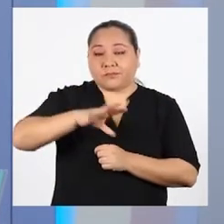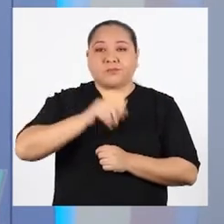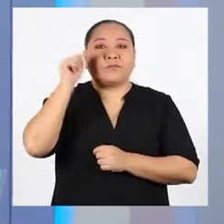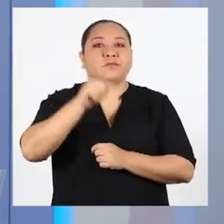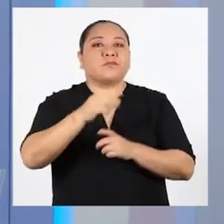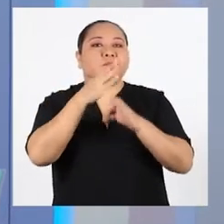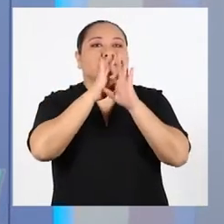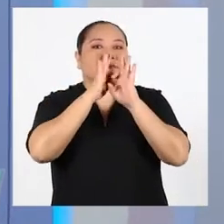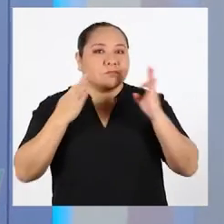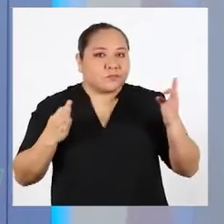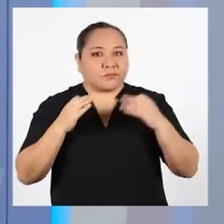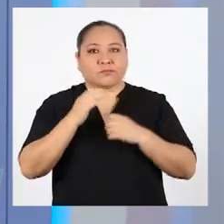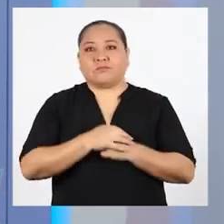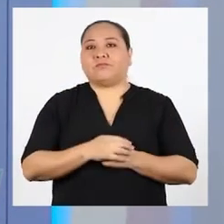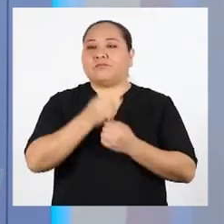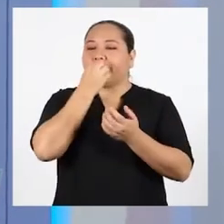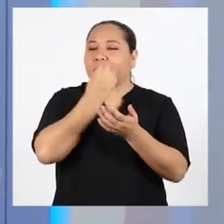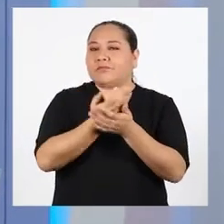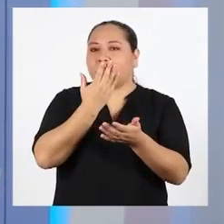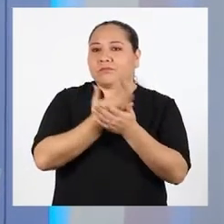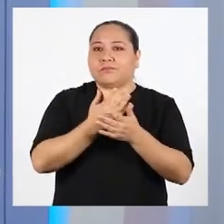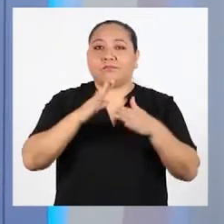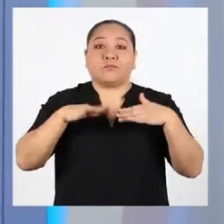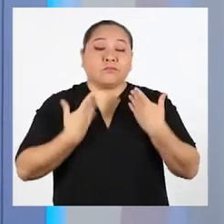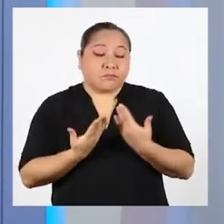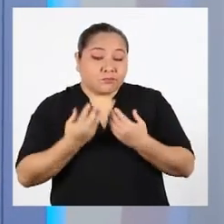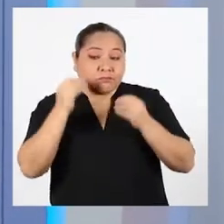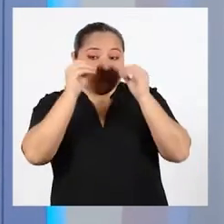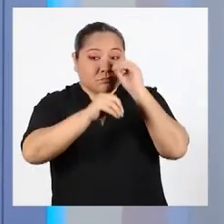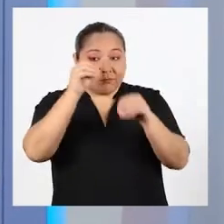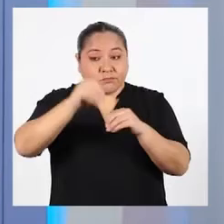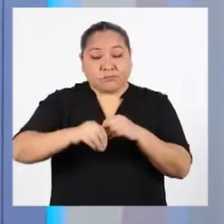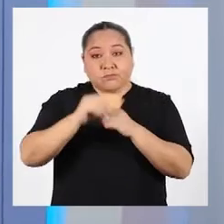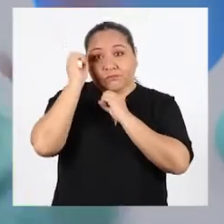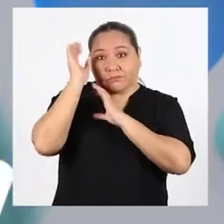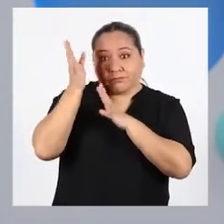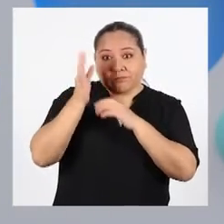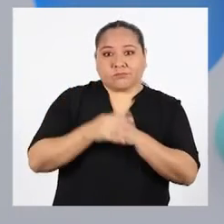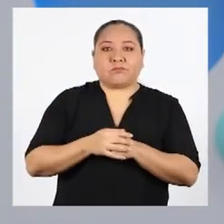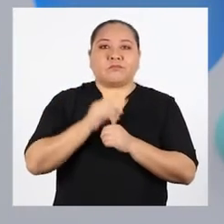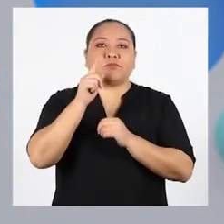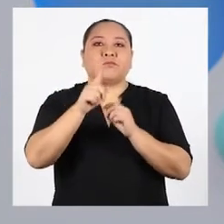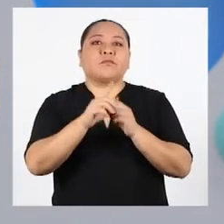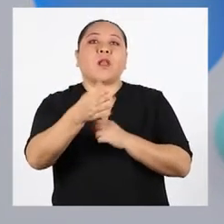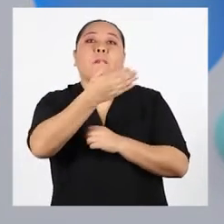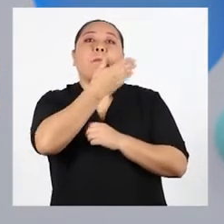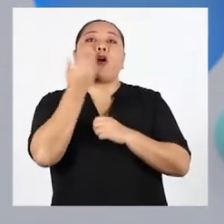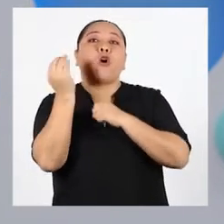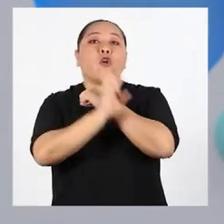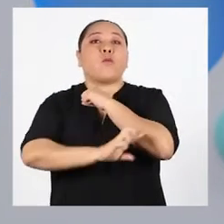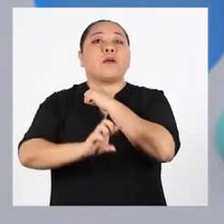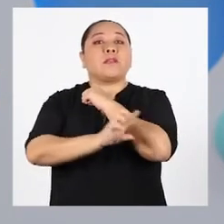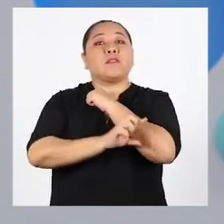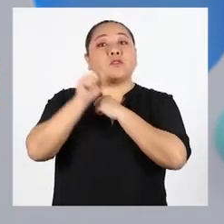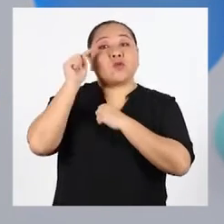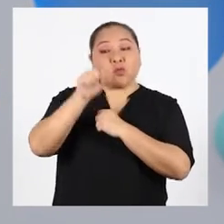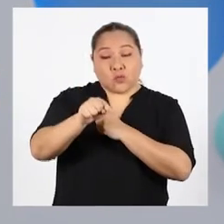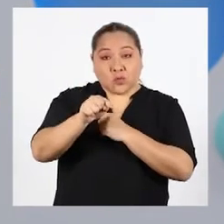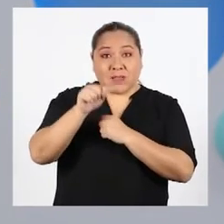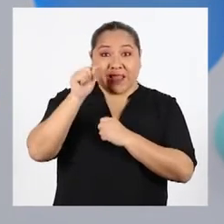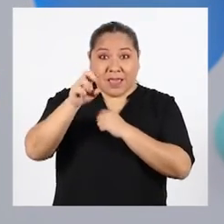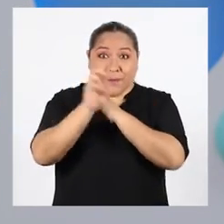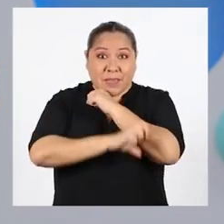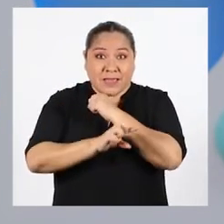decir es una frase muy buena que podría ir en un discurso. Un mejor país es uno en el